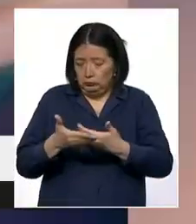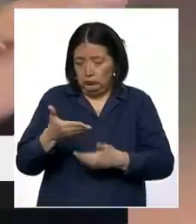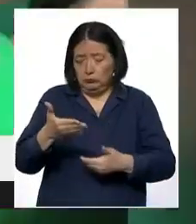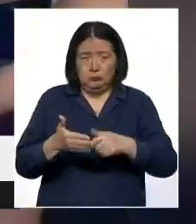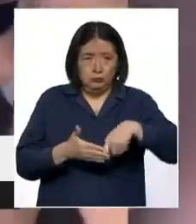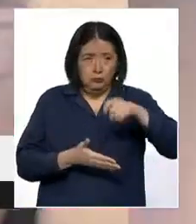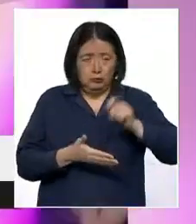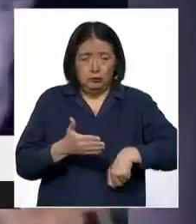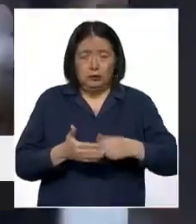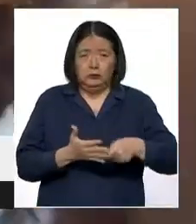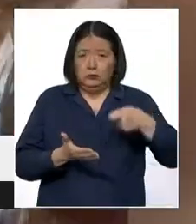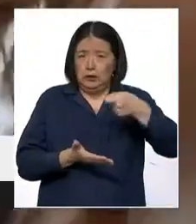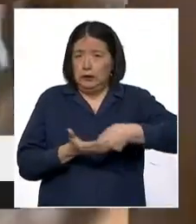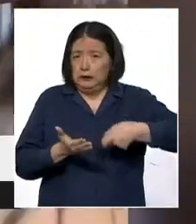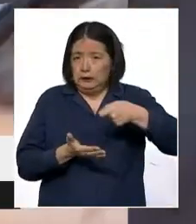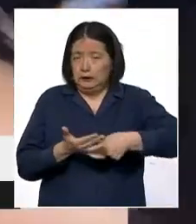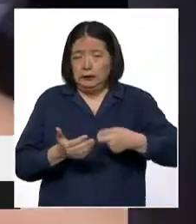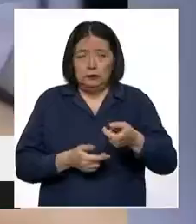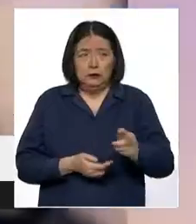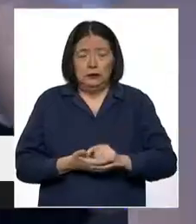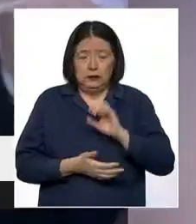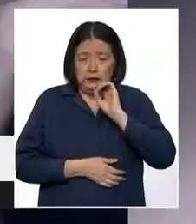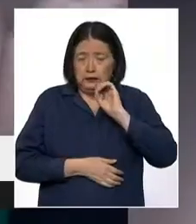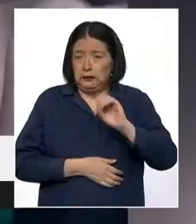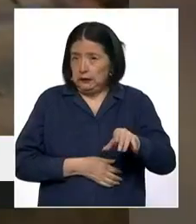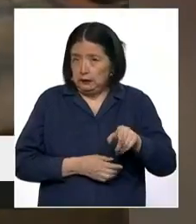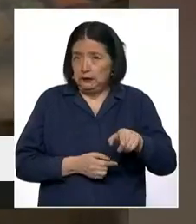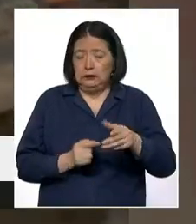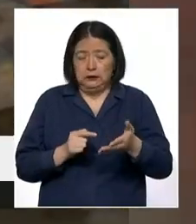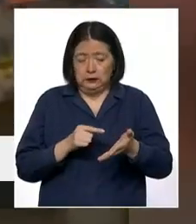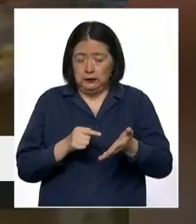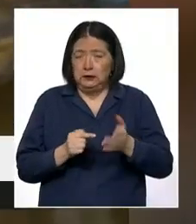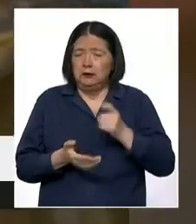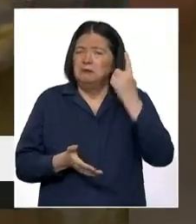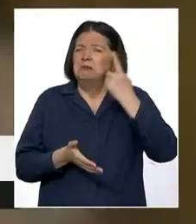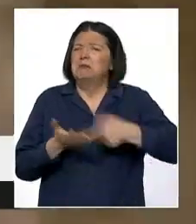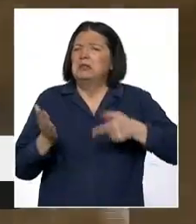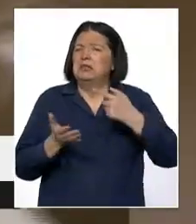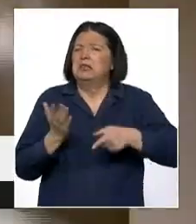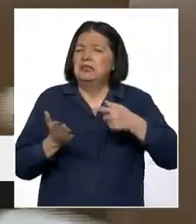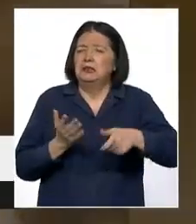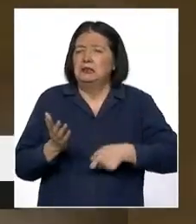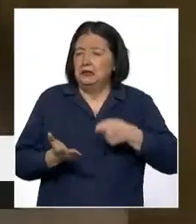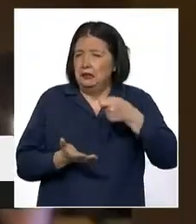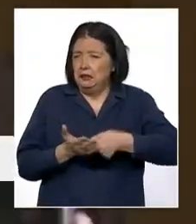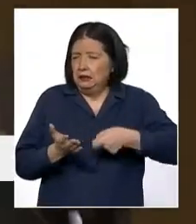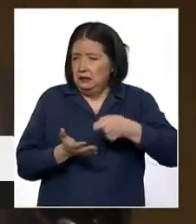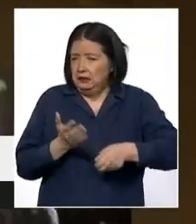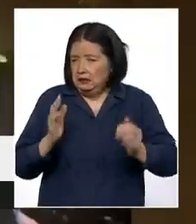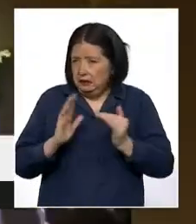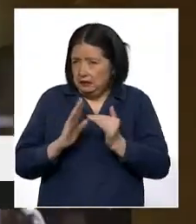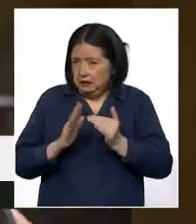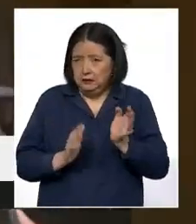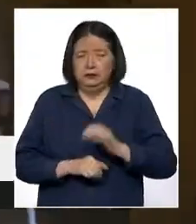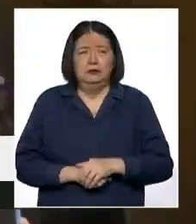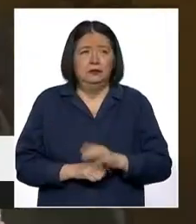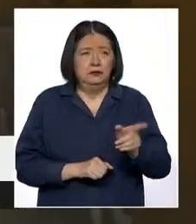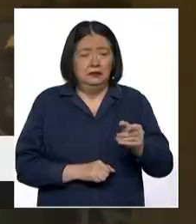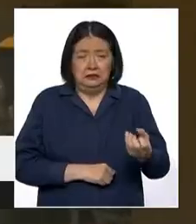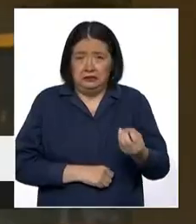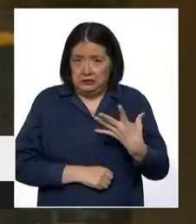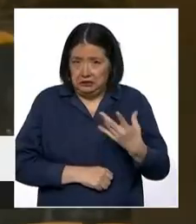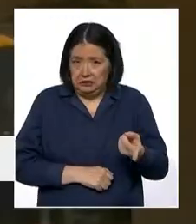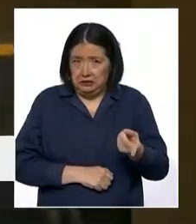un contrato de arrendamiento que se hizo, donde se señala específicamente para qué era arrendada la propiedad.